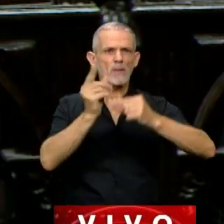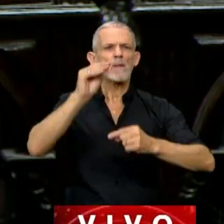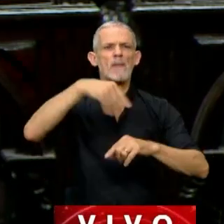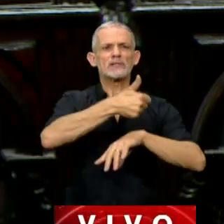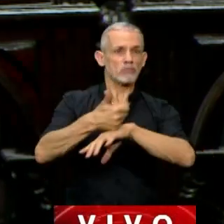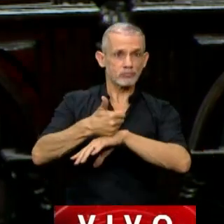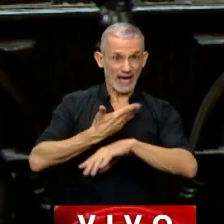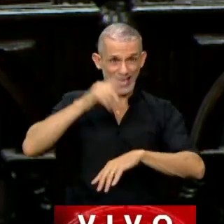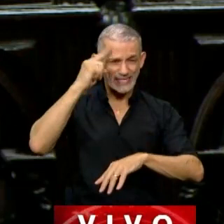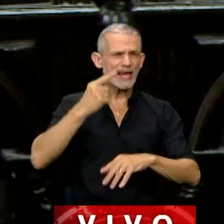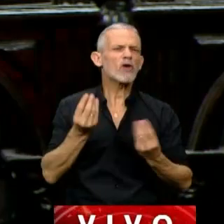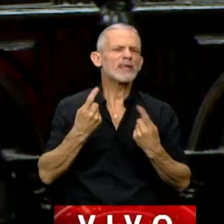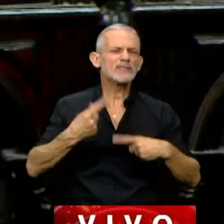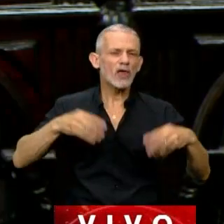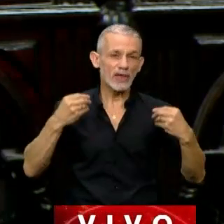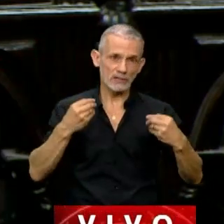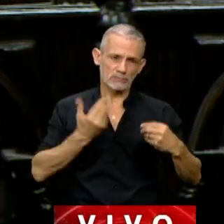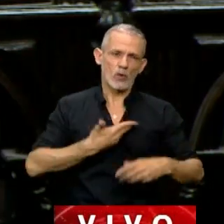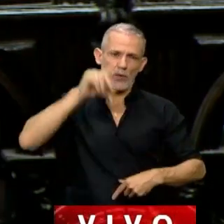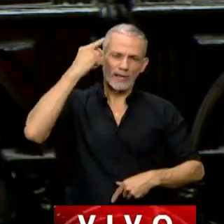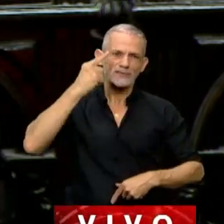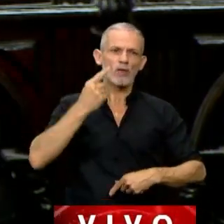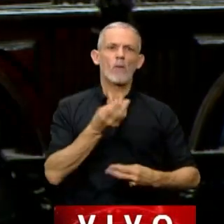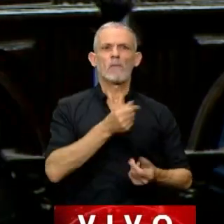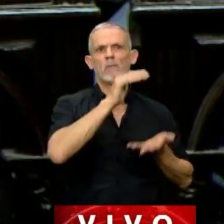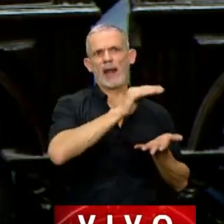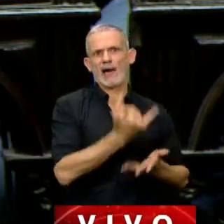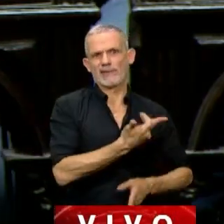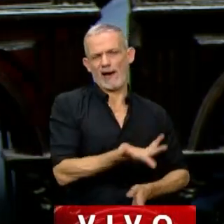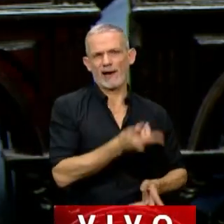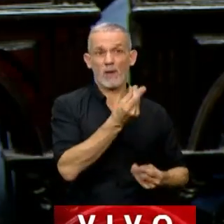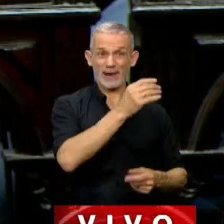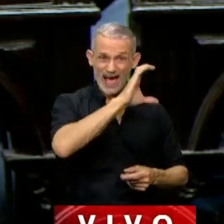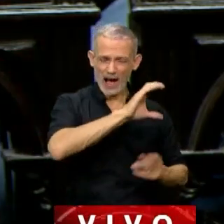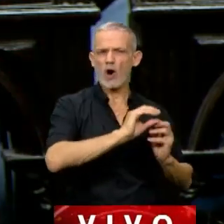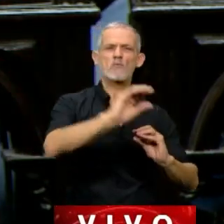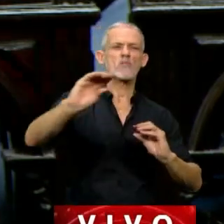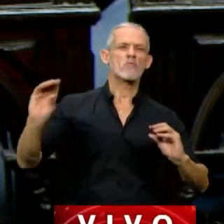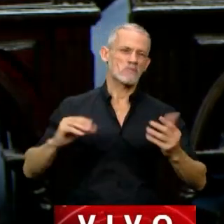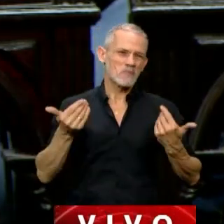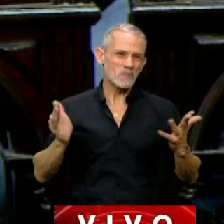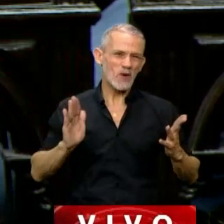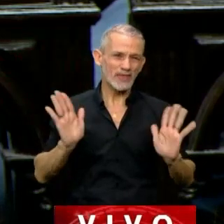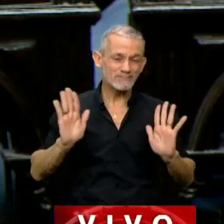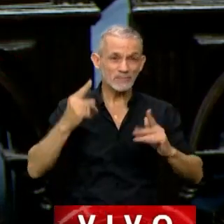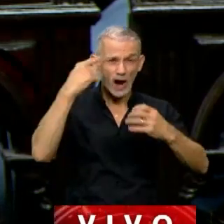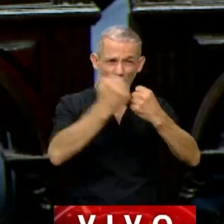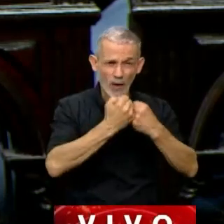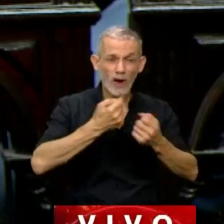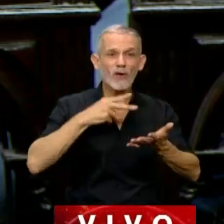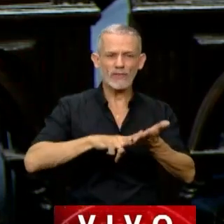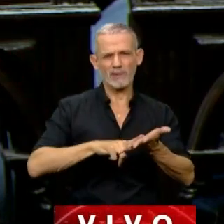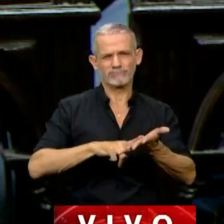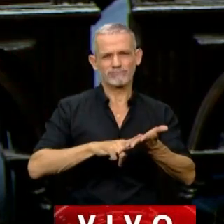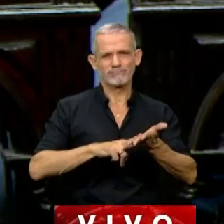presente necesitamos un estado solvente y esa es la orientación de este consenso que